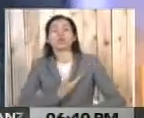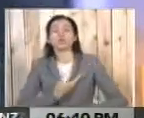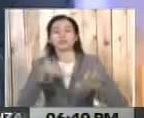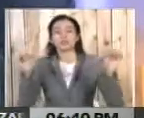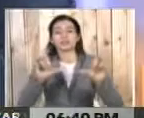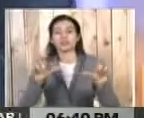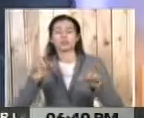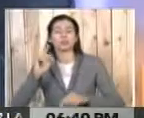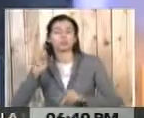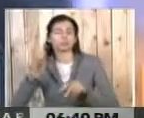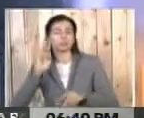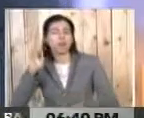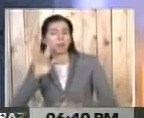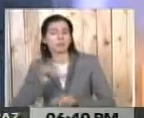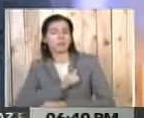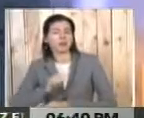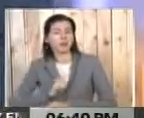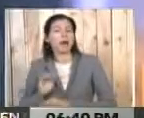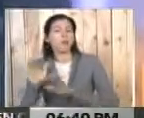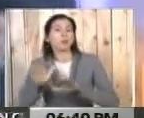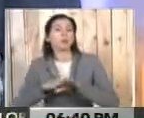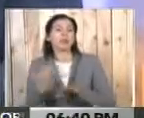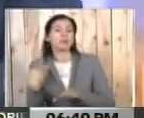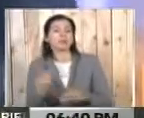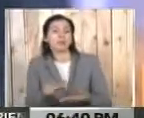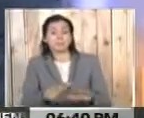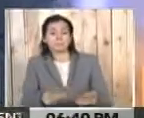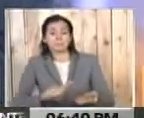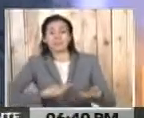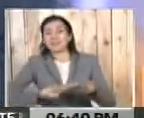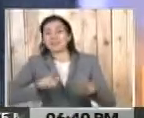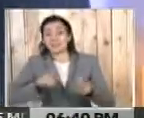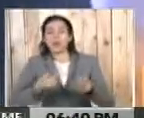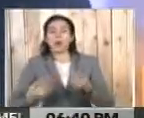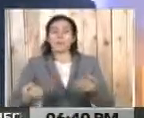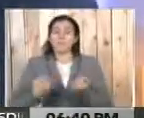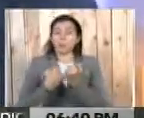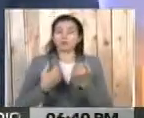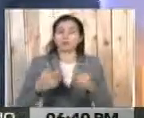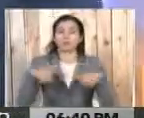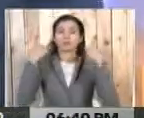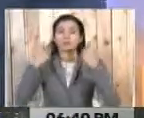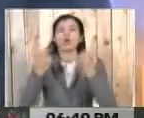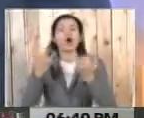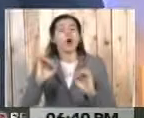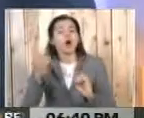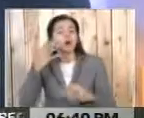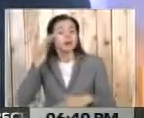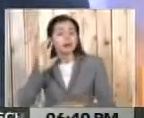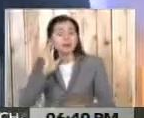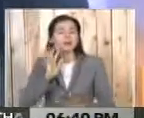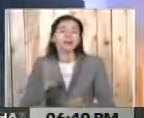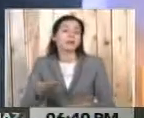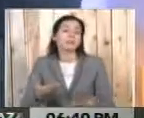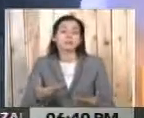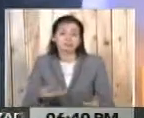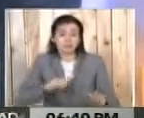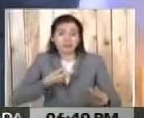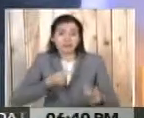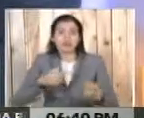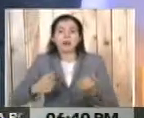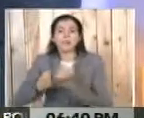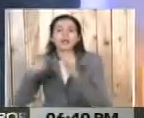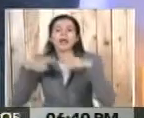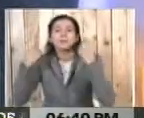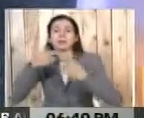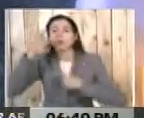medios, o están comprando el apoyo que estos mismos medios le van a dar a estos diputados para ser ahora gobernadores, alcaldes o para el revocatorio. O sea, solo